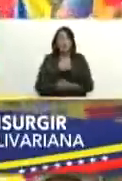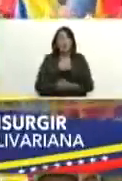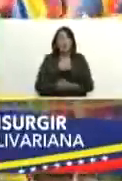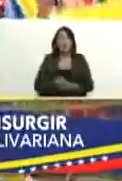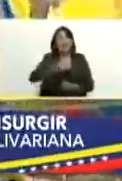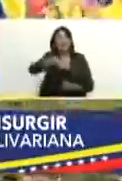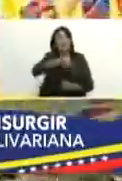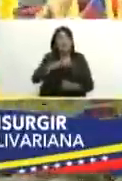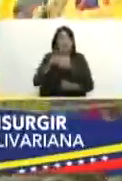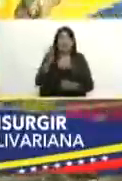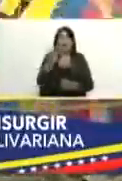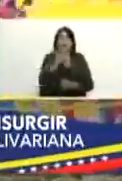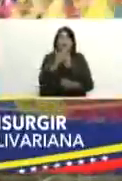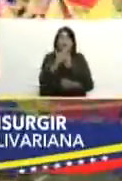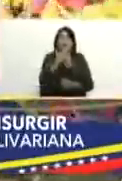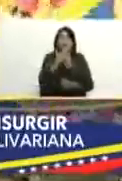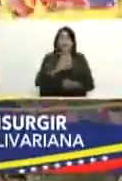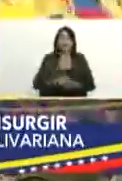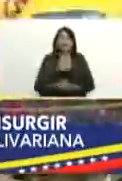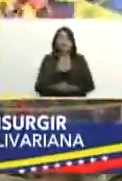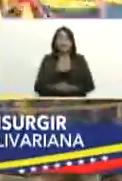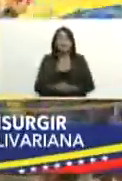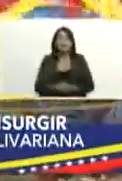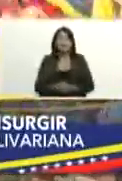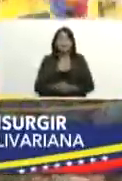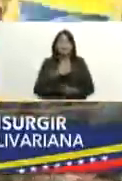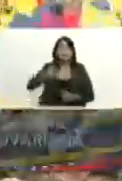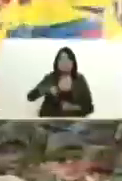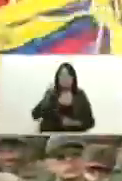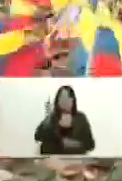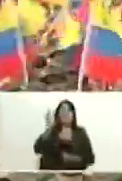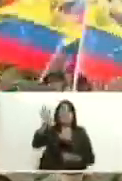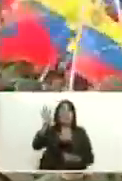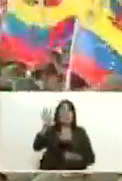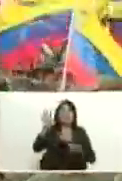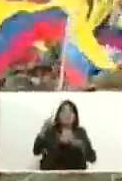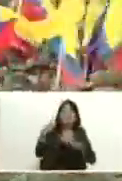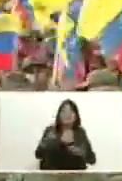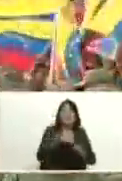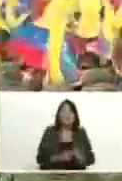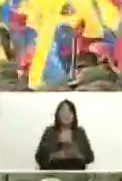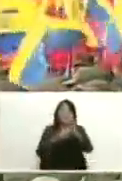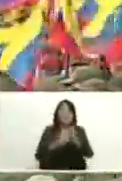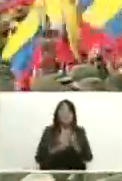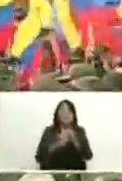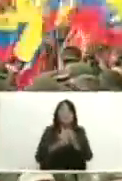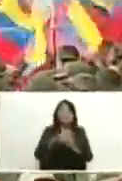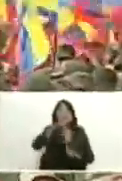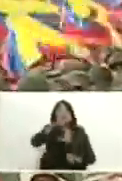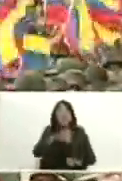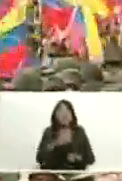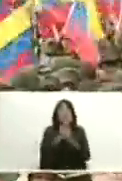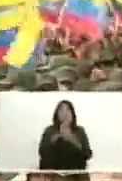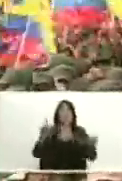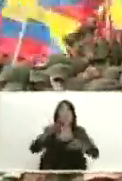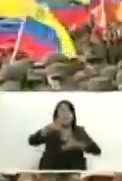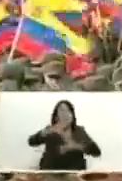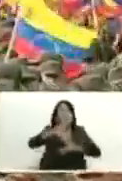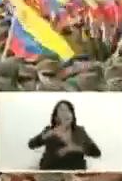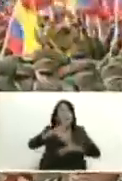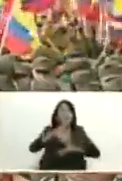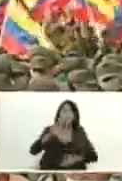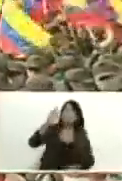Somos la patria de los libertadores y las libertadoras de América. Así que imperialismo,